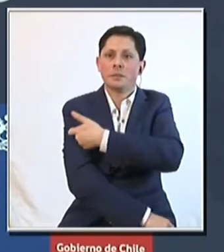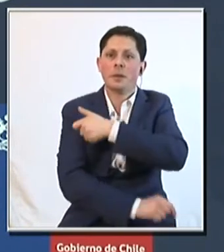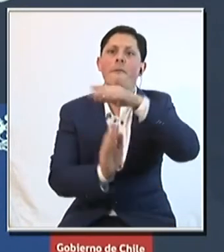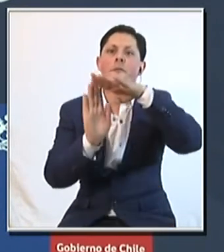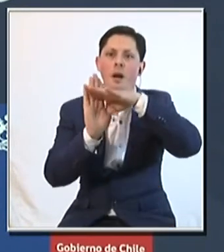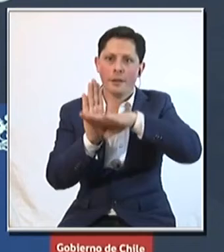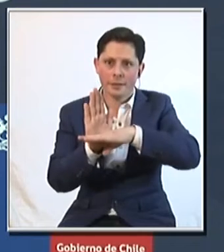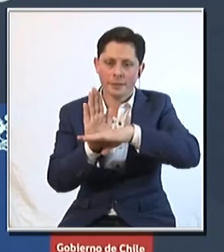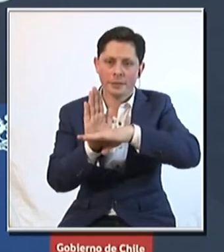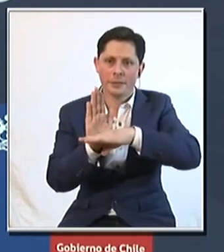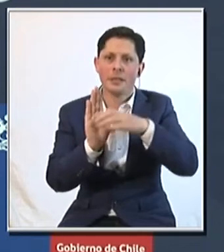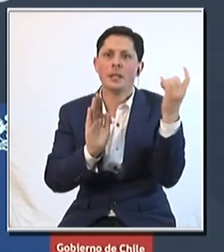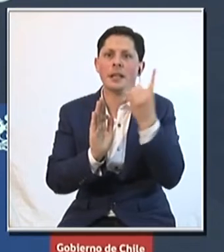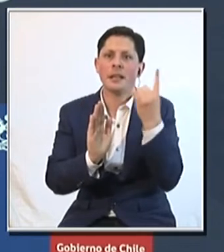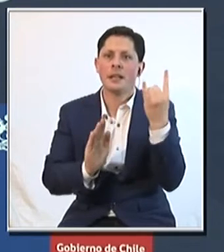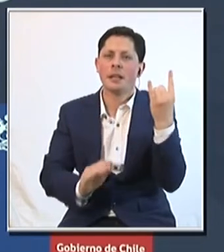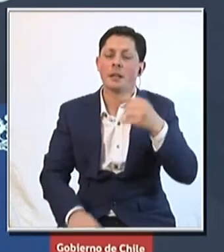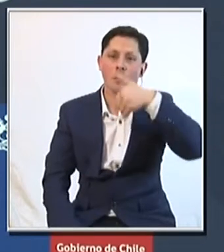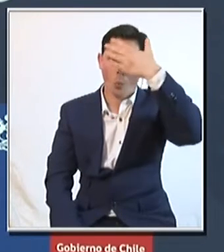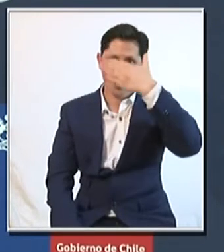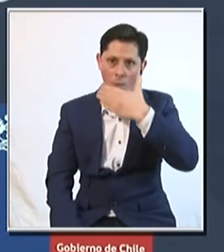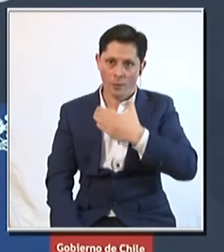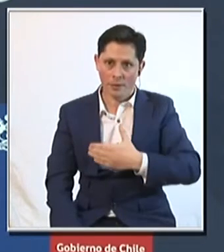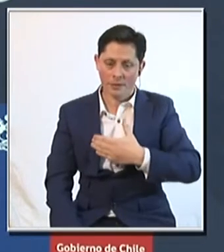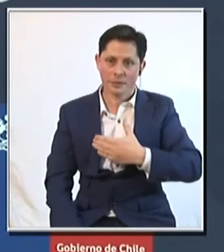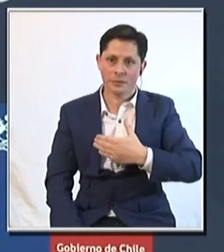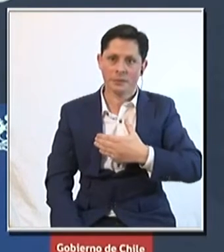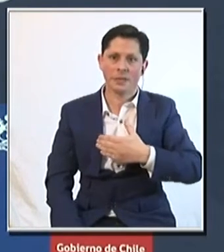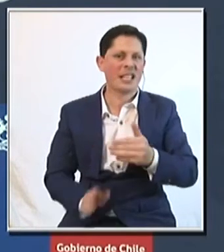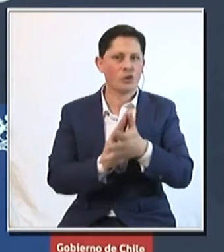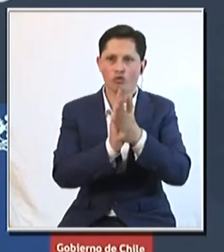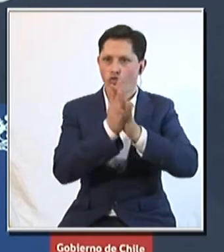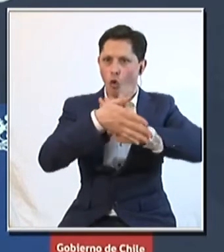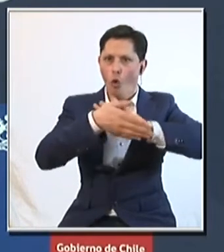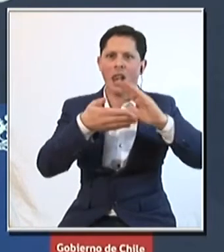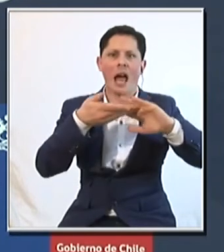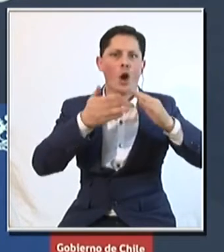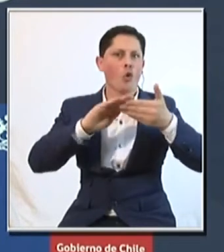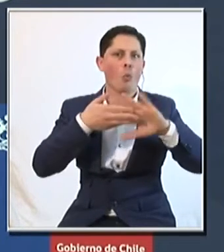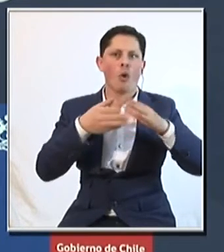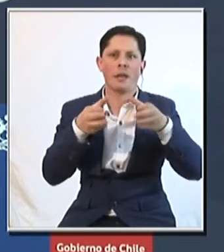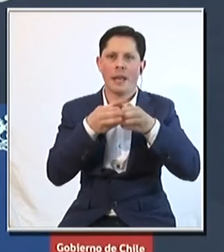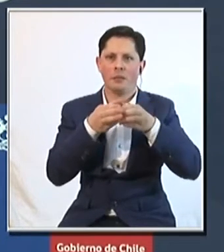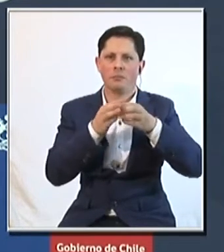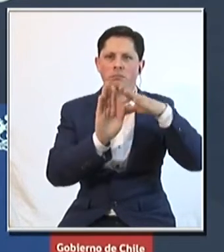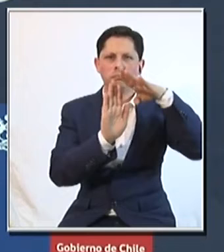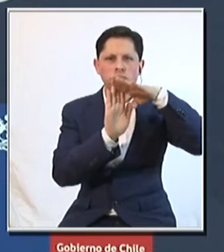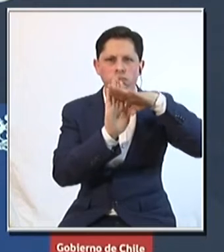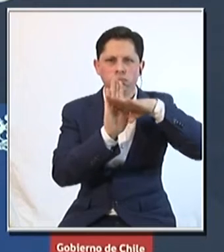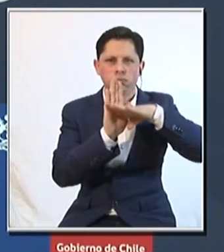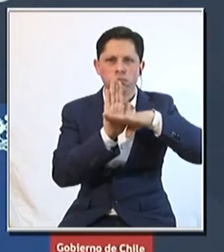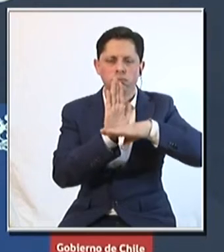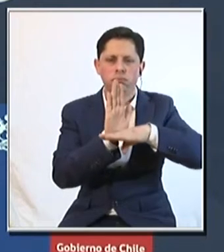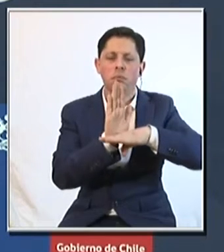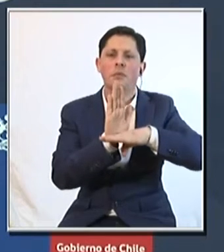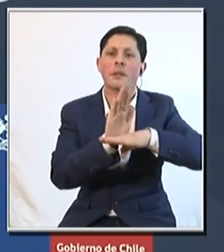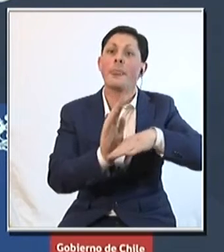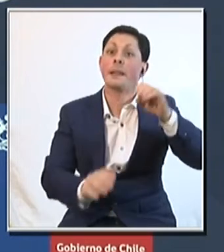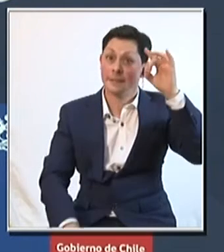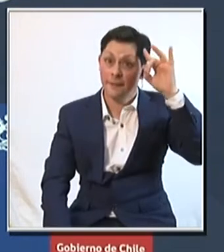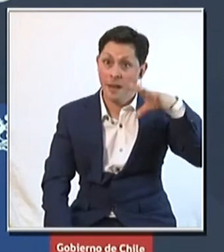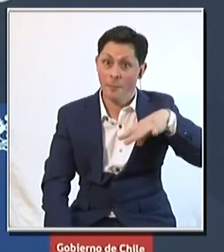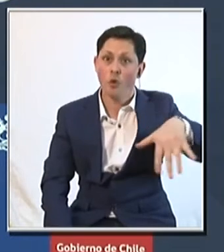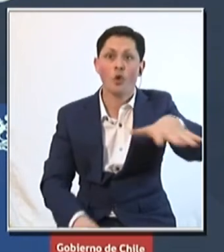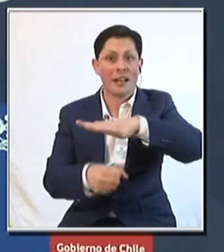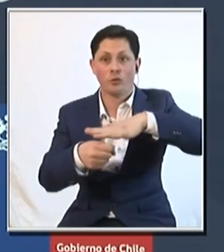nuestro riesgo individual, pero también el riesgo de toda la comunidad. De esta manera, sabemos que los